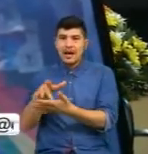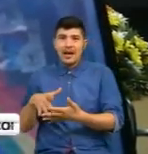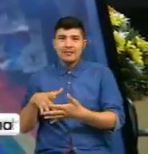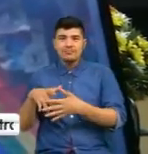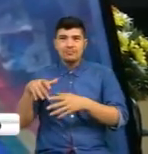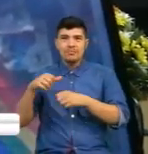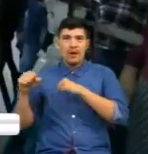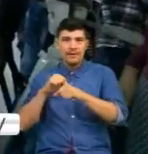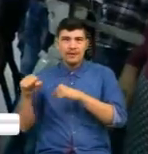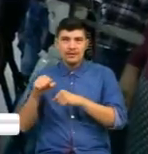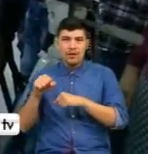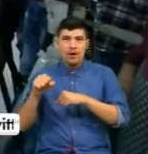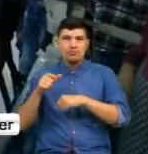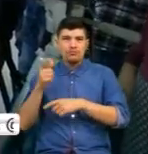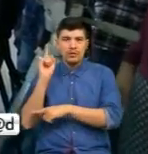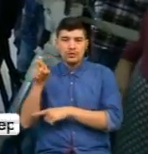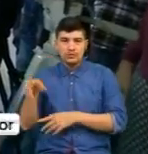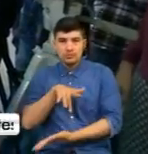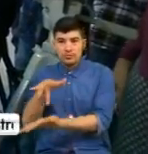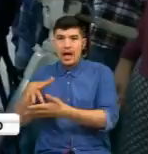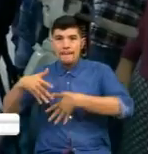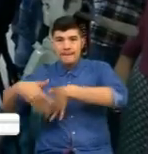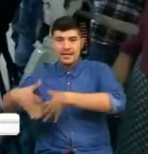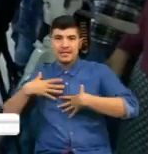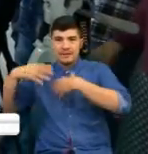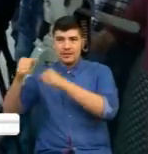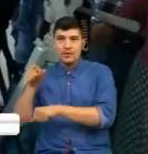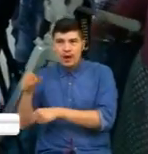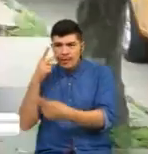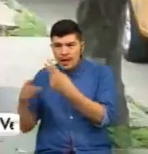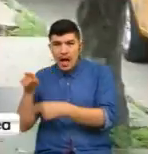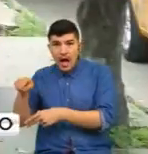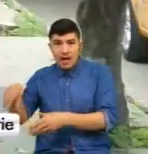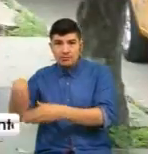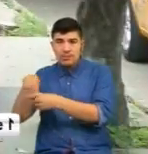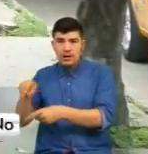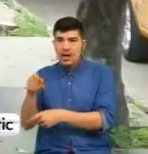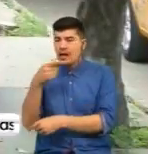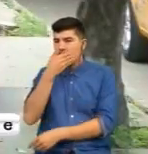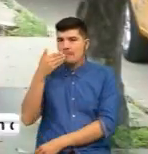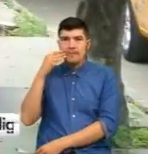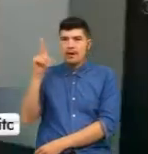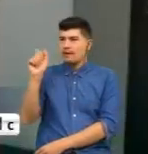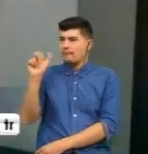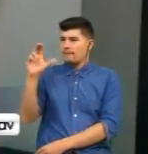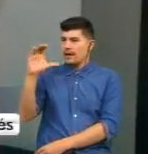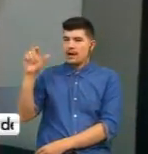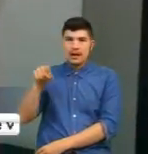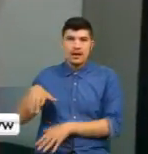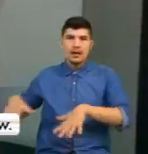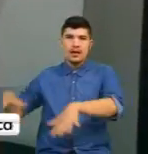movimiento político La Marcha Patriótica a la zona veredal de Caño Indio, en donde se concentran las FARC en el Catatumbo. La